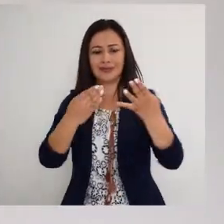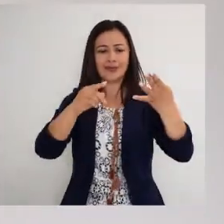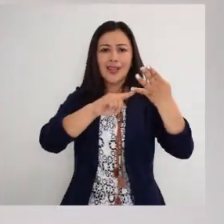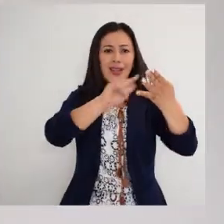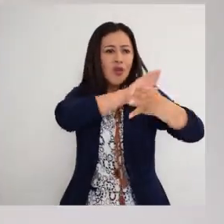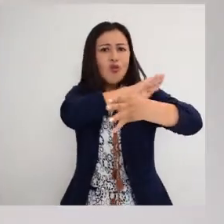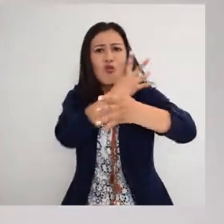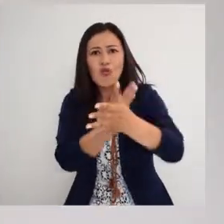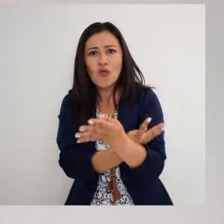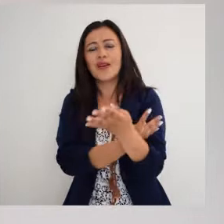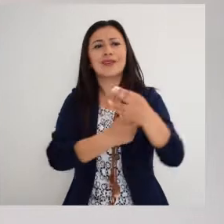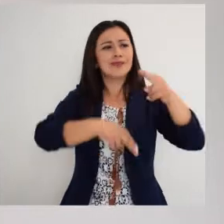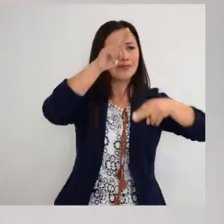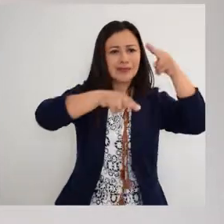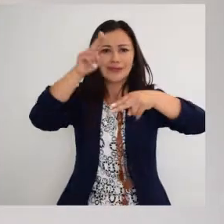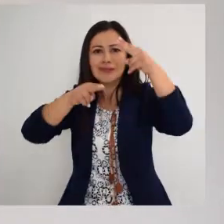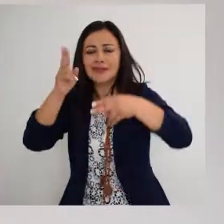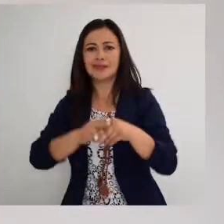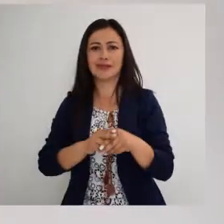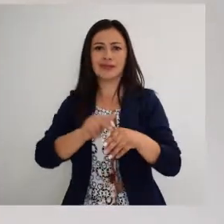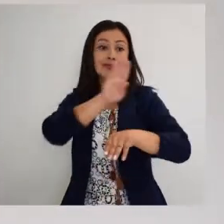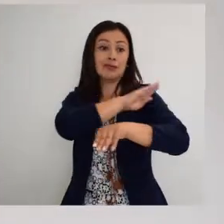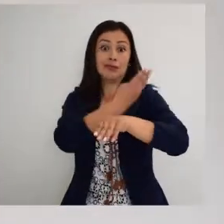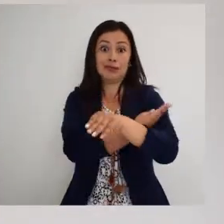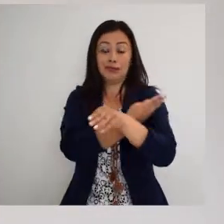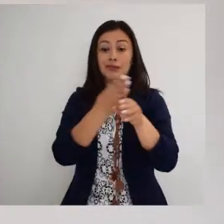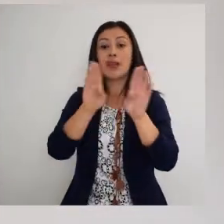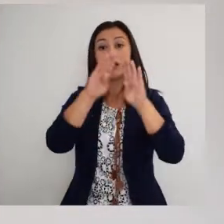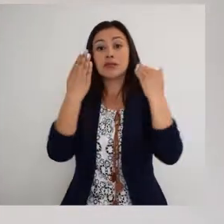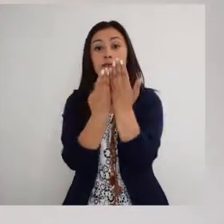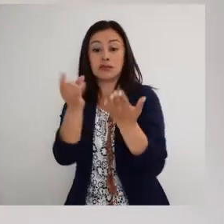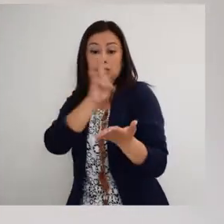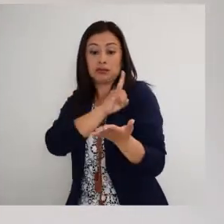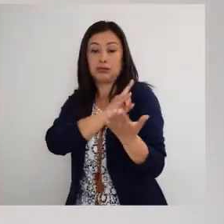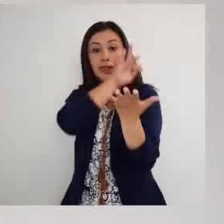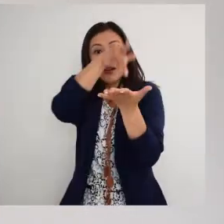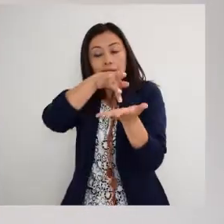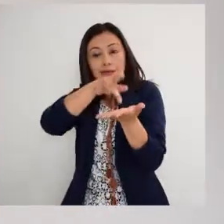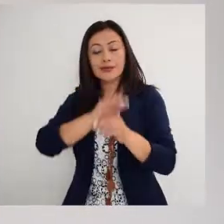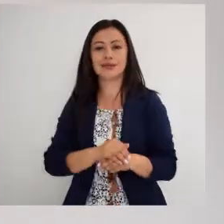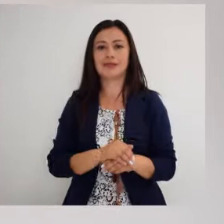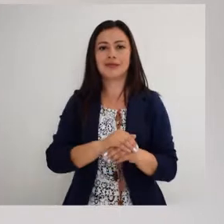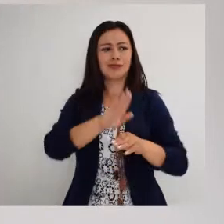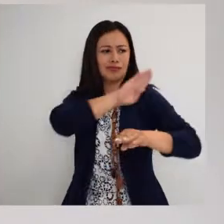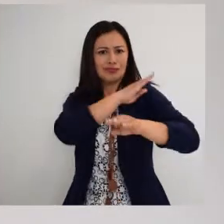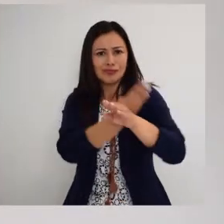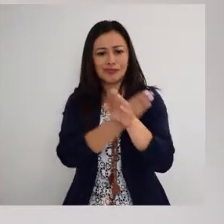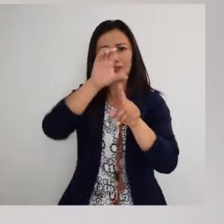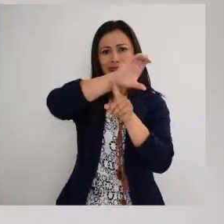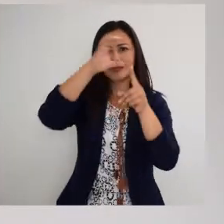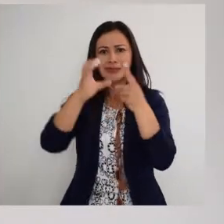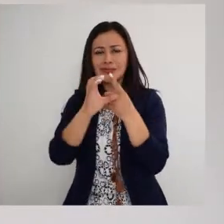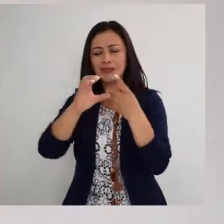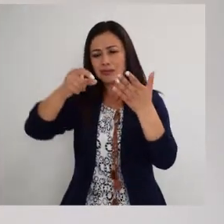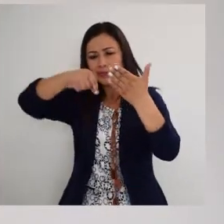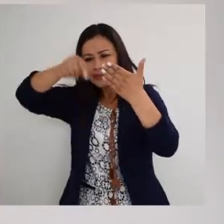infraestructura, somos muy fuertes en el tema de educación superior, somos fuertes en cultura. Hay datos